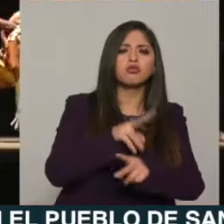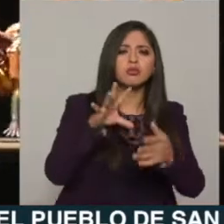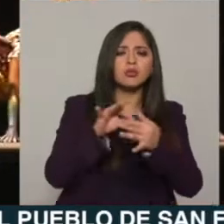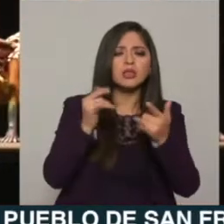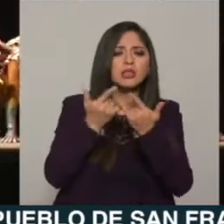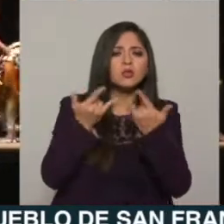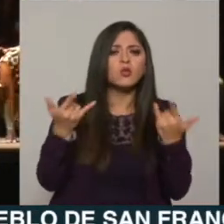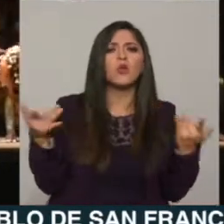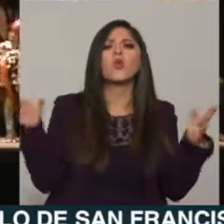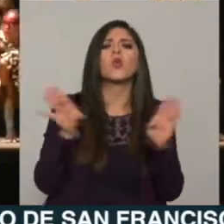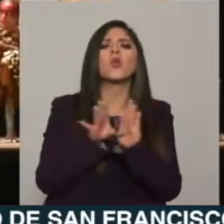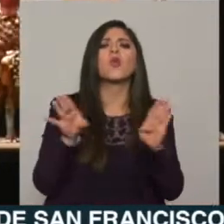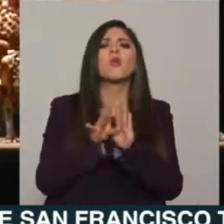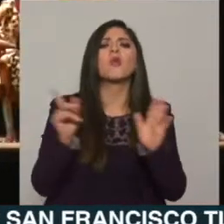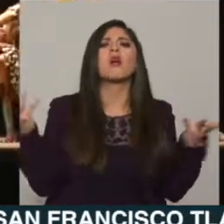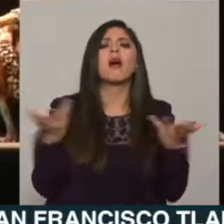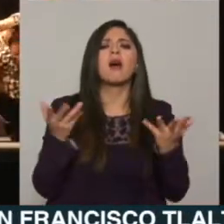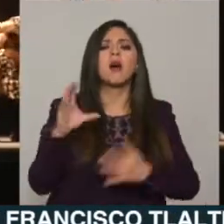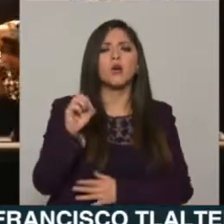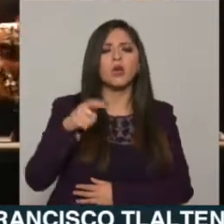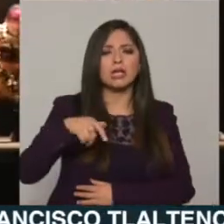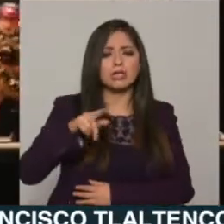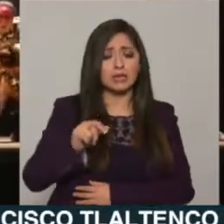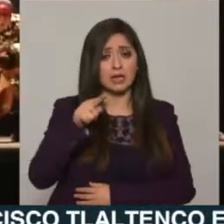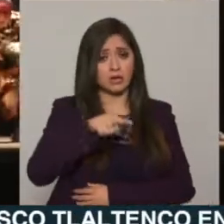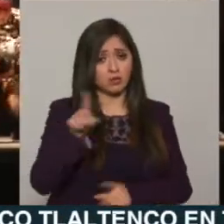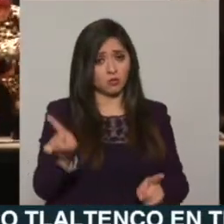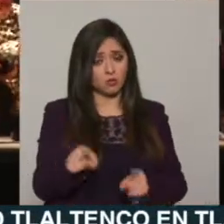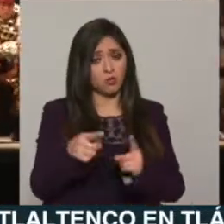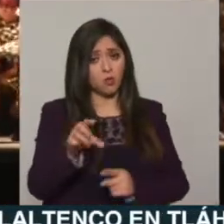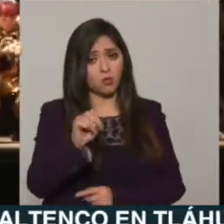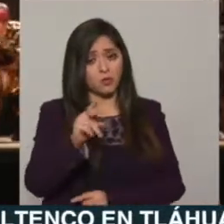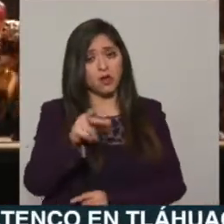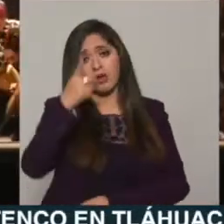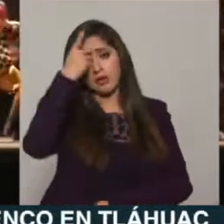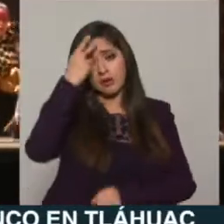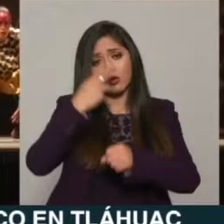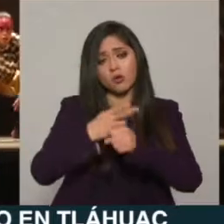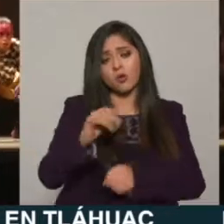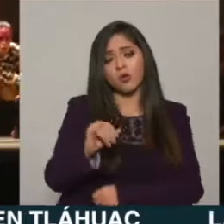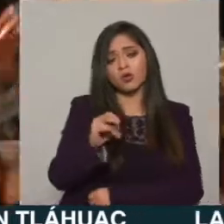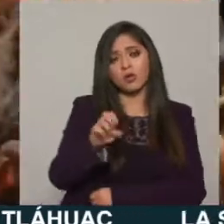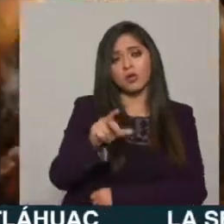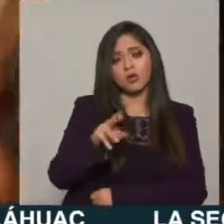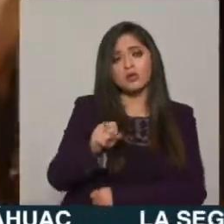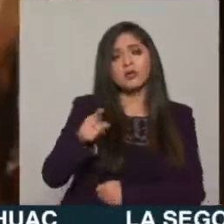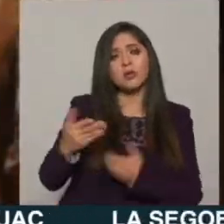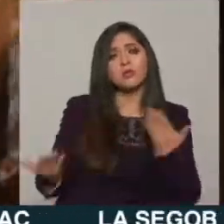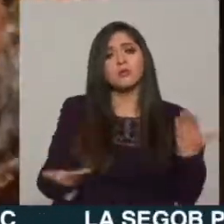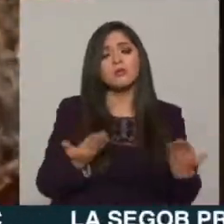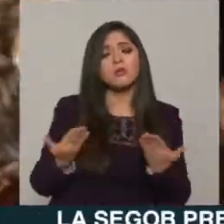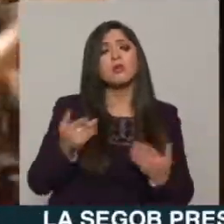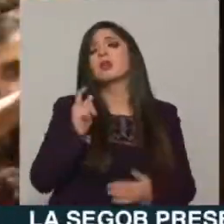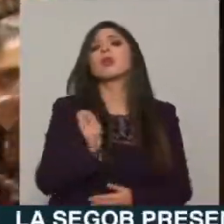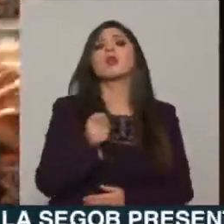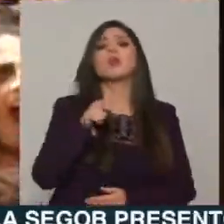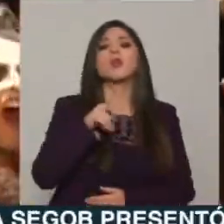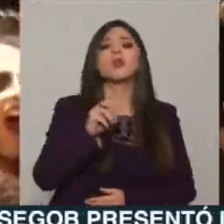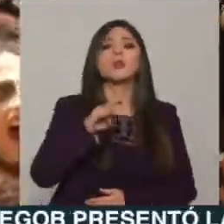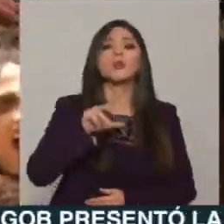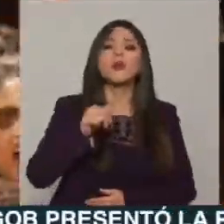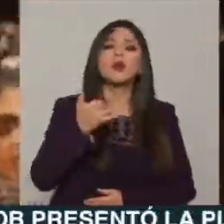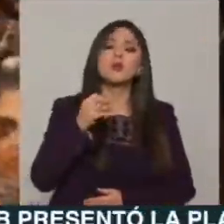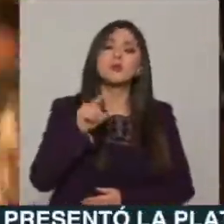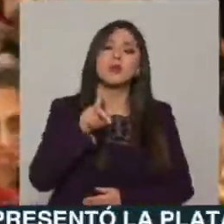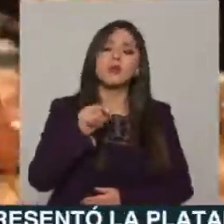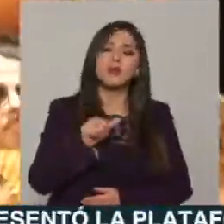se produjo la conquista. Dicha ópera es dirigida por José Luis Cruz y cuenta con la coreografía de Norma Yolanda López.